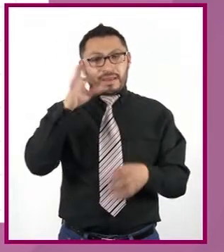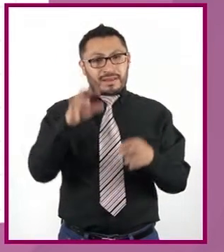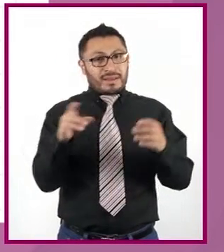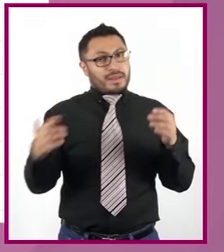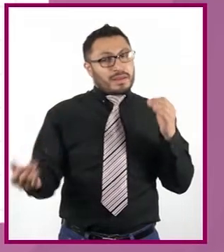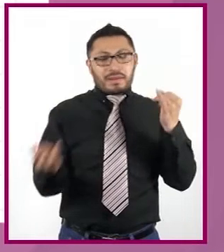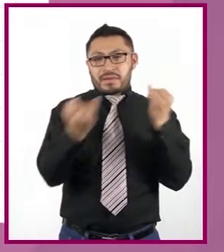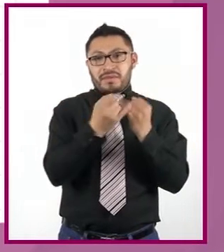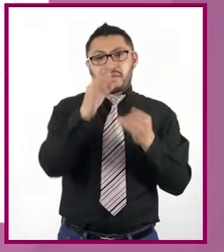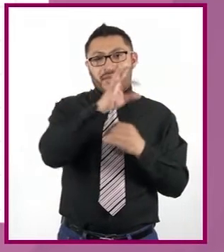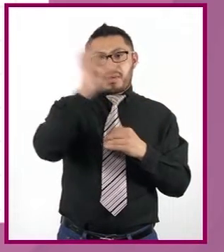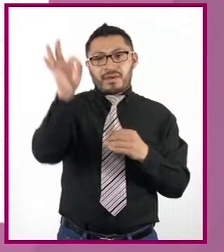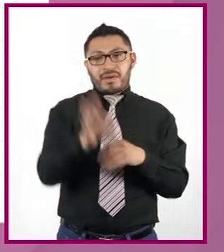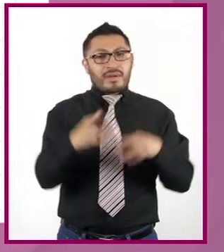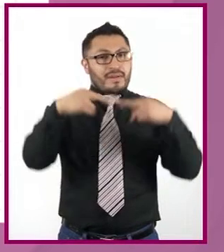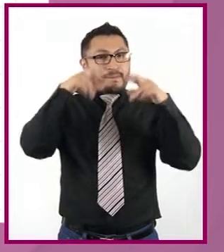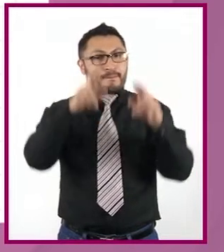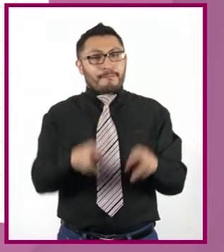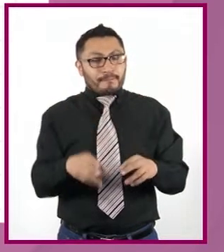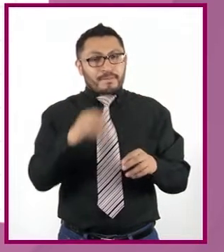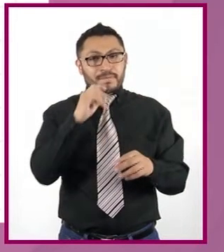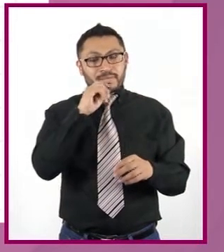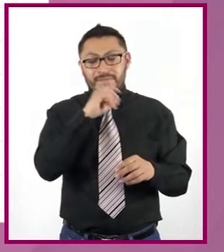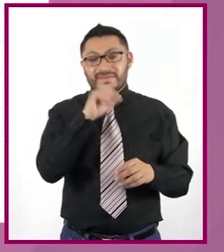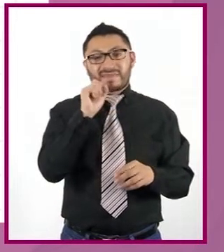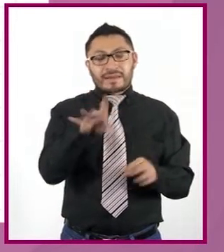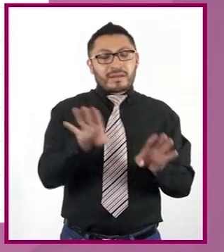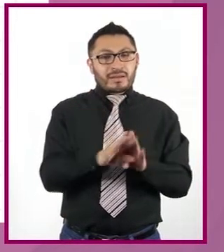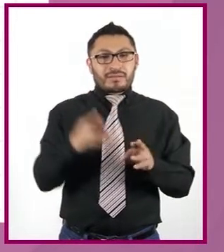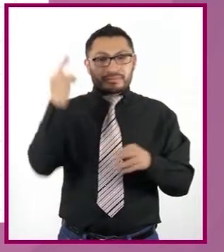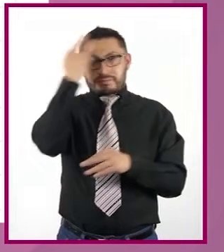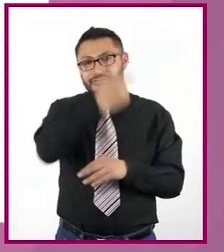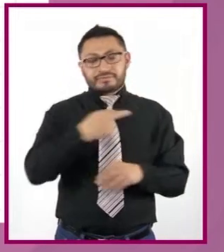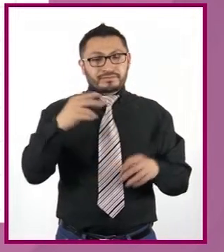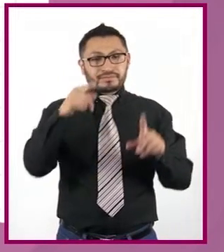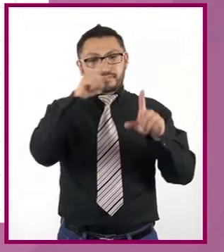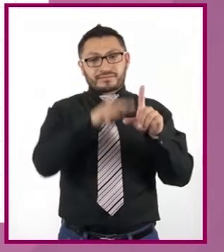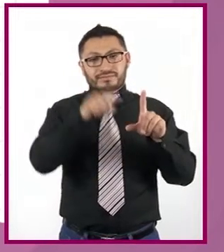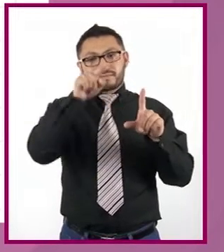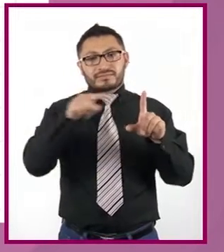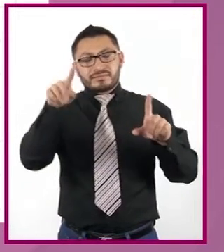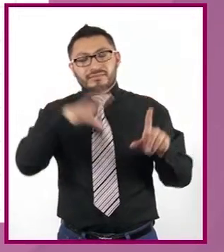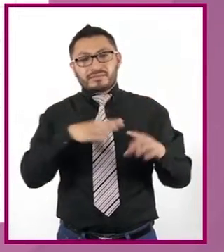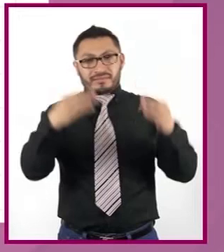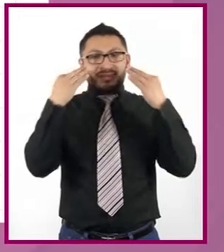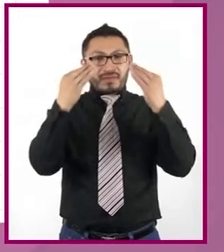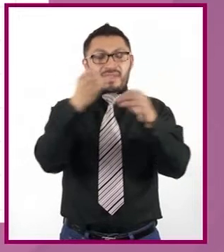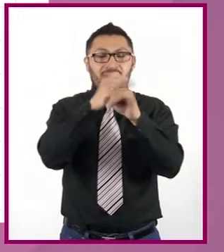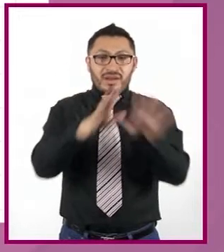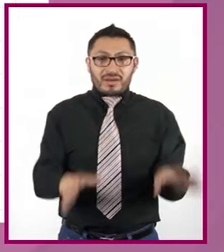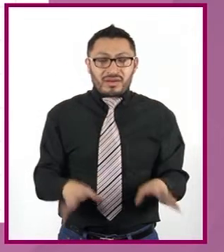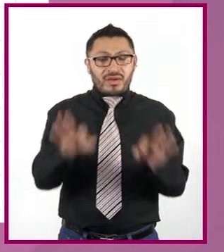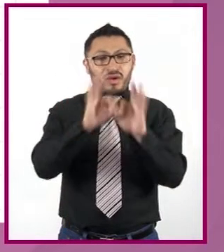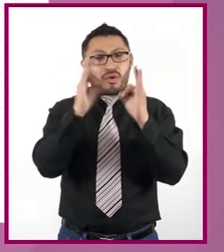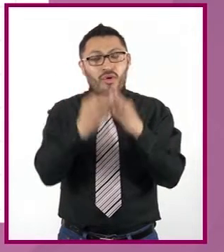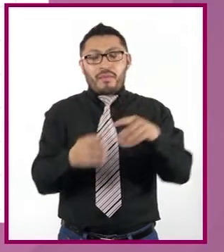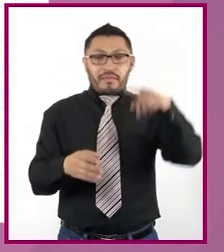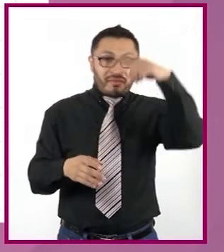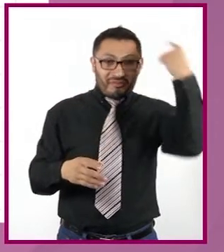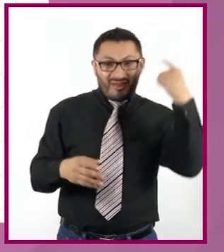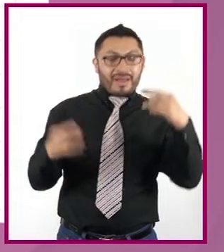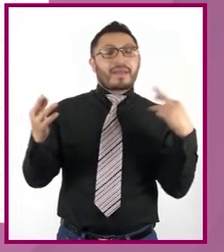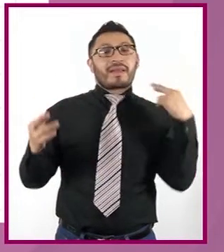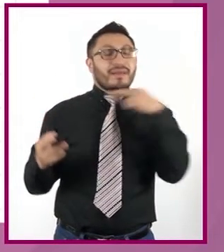que representa. También, al observar una gráfica, se puede captar la información de manera fácil